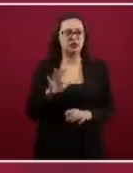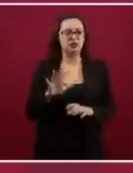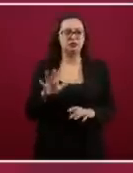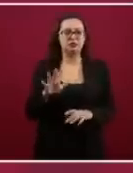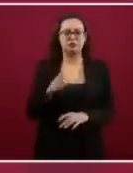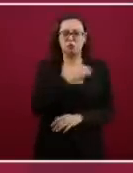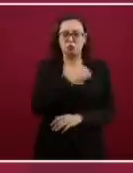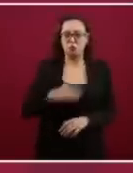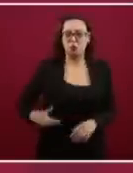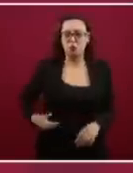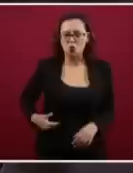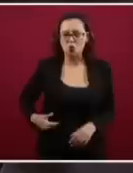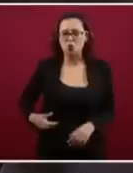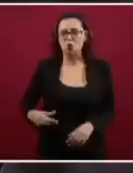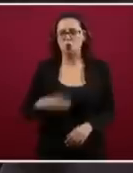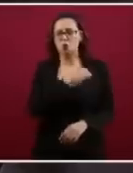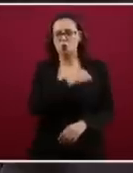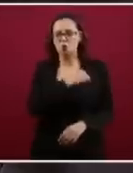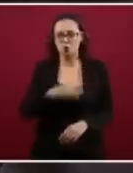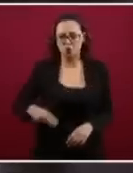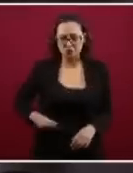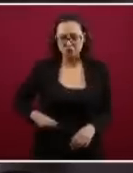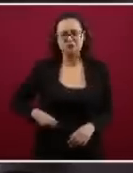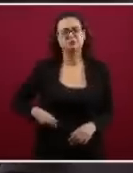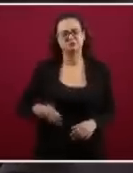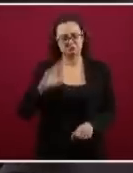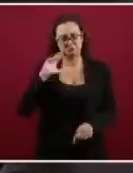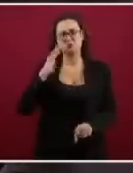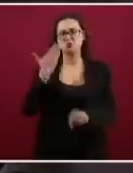municipales, son responsables.